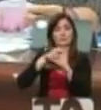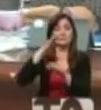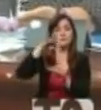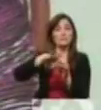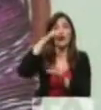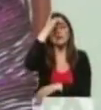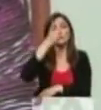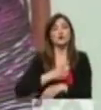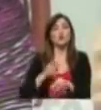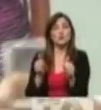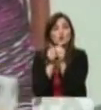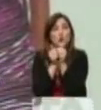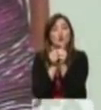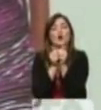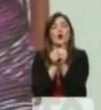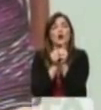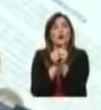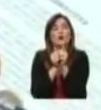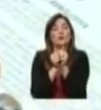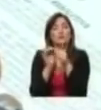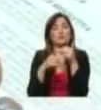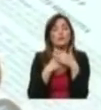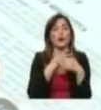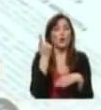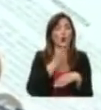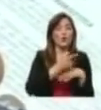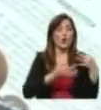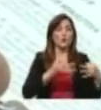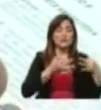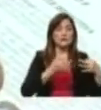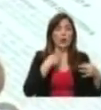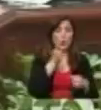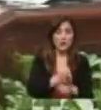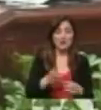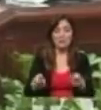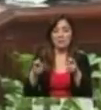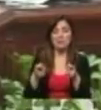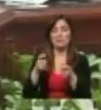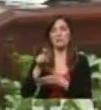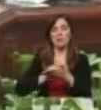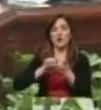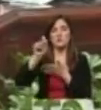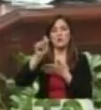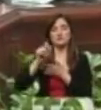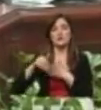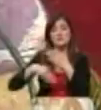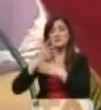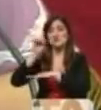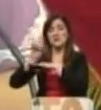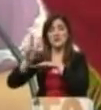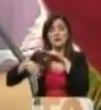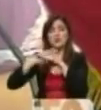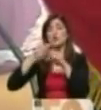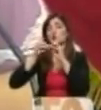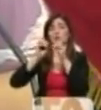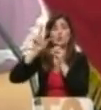decidió por unanimidad acatar las medidas cautelares emitidas en favor del presidente Moreno para impedir que se registre una nueva directiva